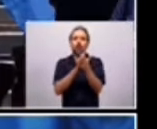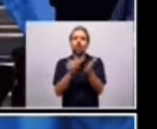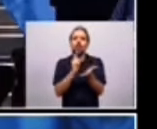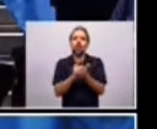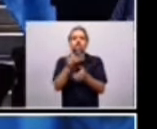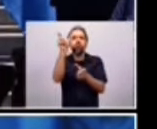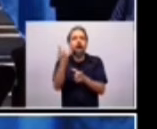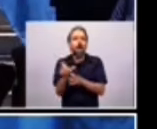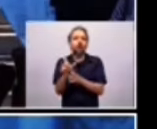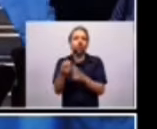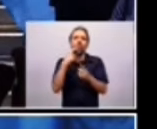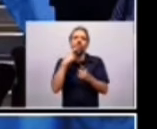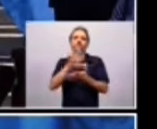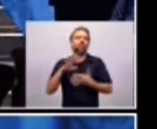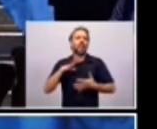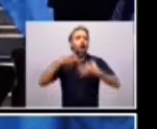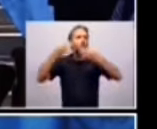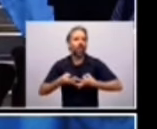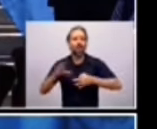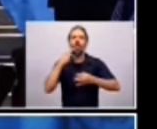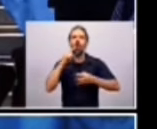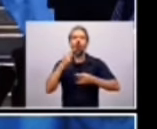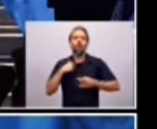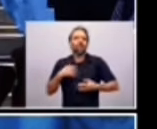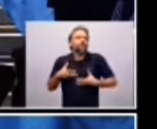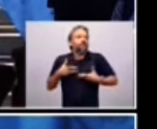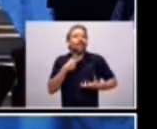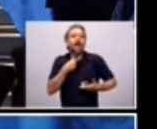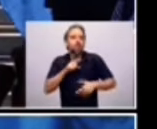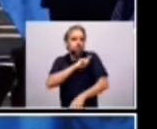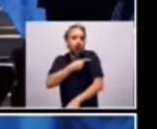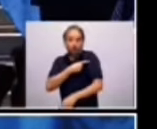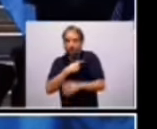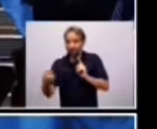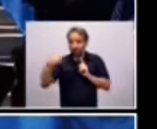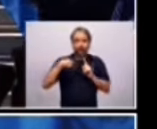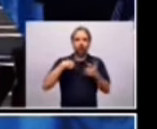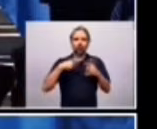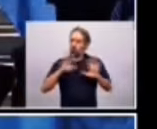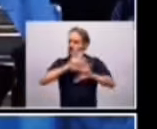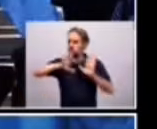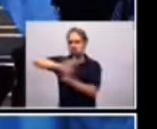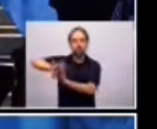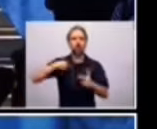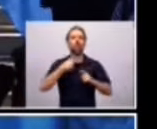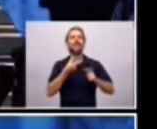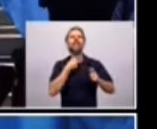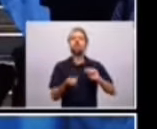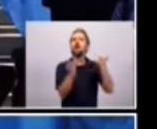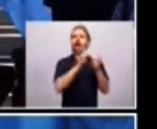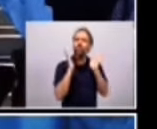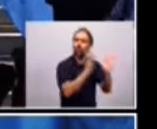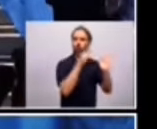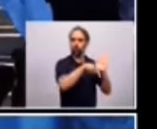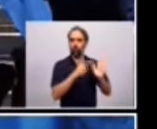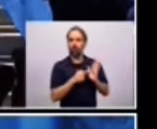va a gestión penal una, va a comercial otro. Sí. Pero no es que se aprueba en general. No. Vos luego